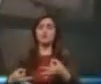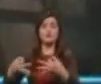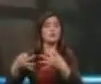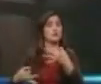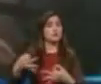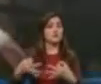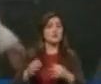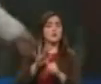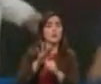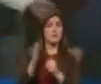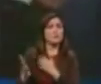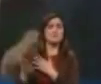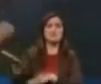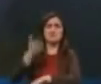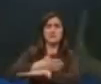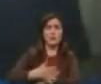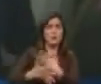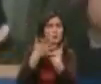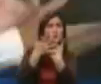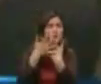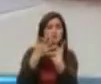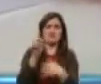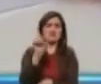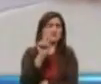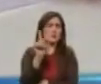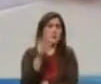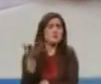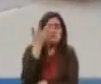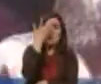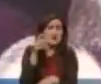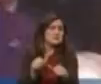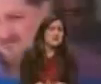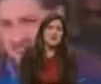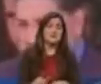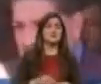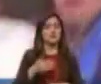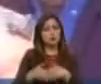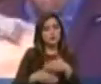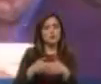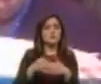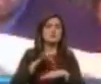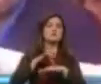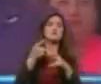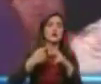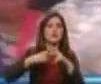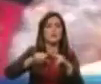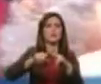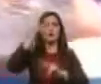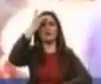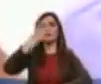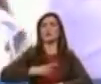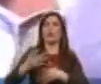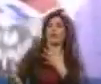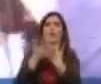cautelares como la presión preventiva no tendrían ningún sentido pues además avala asegura que el proceso está en una etapa muy temprana como para tomar medidas